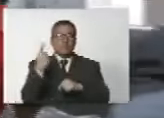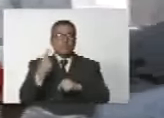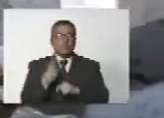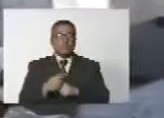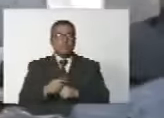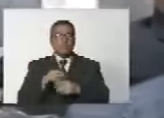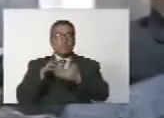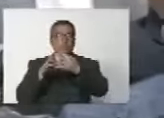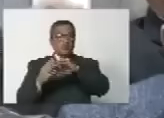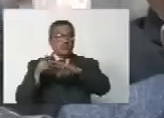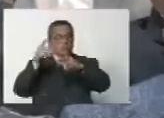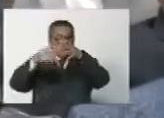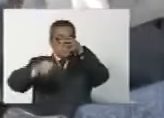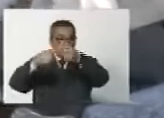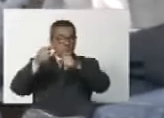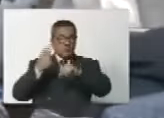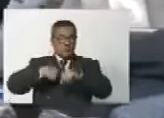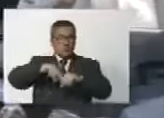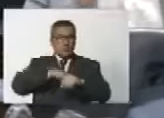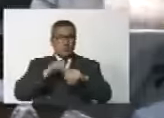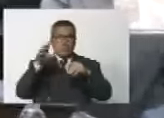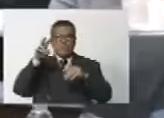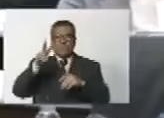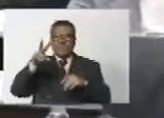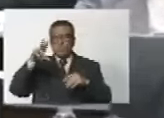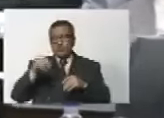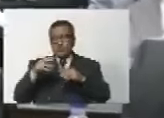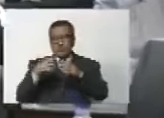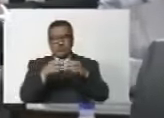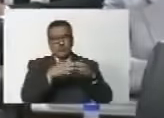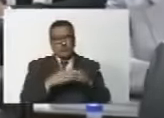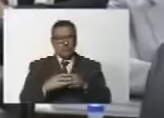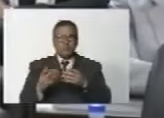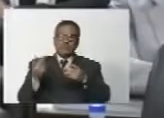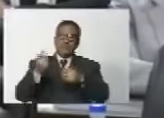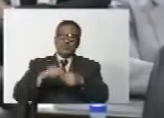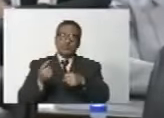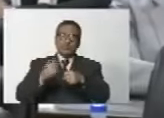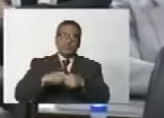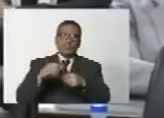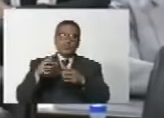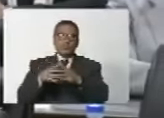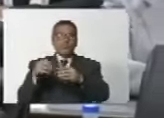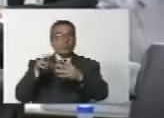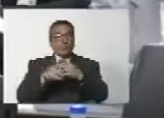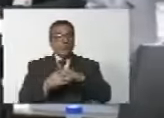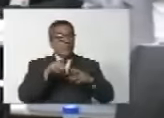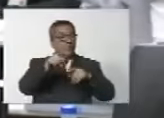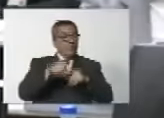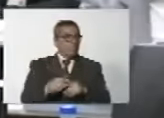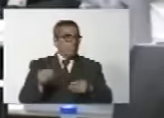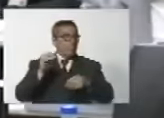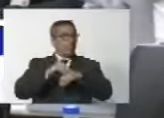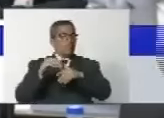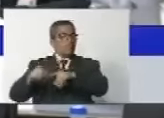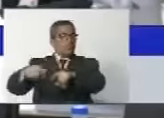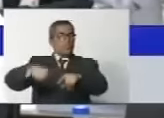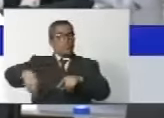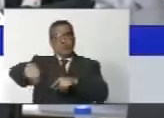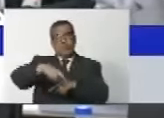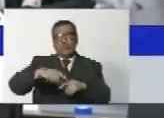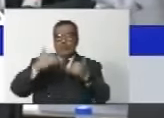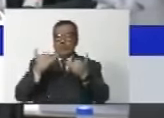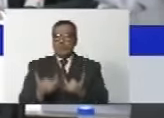las comunas, sino donde no están organizados en comunas, se han agregado los consejos comunales para conformar esos circuitos